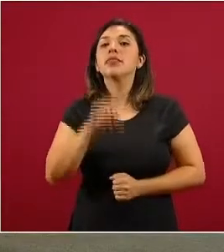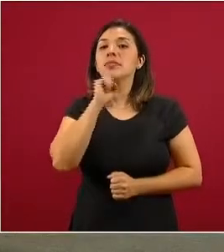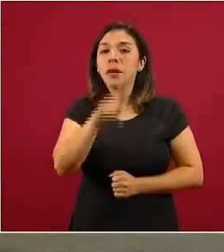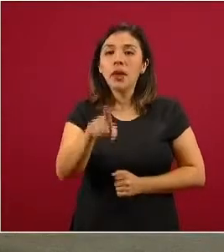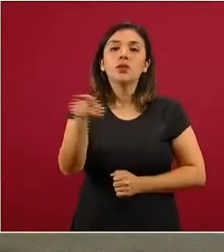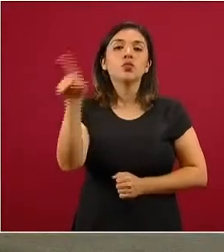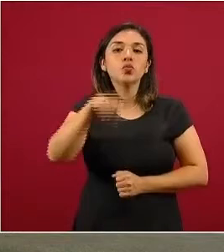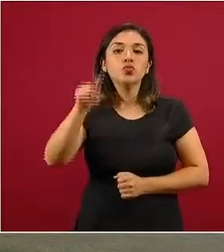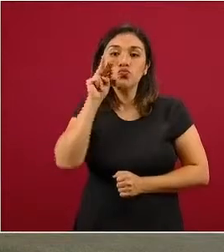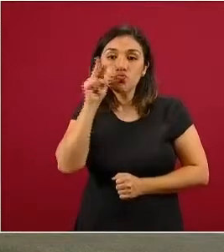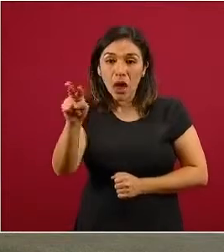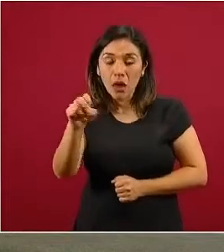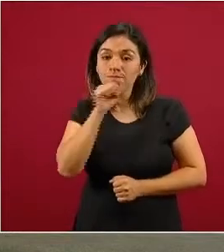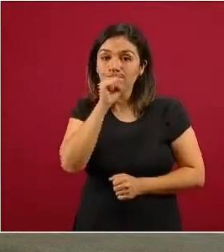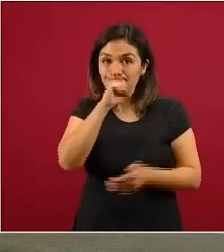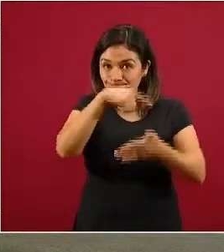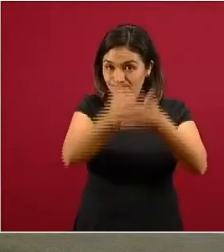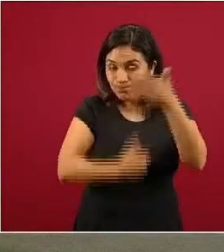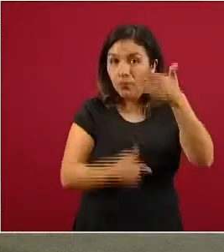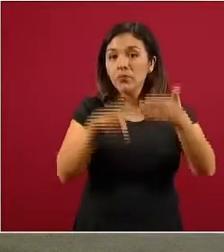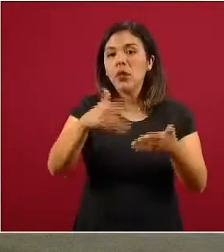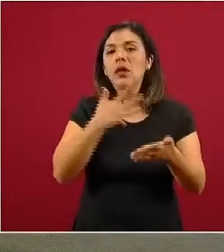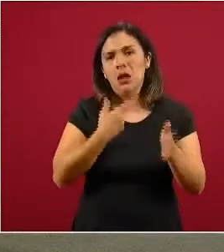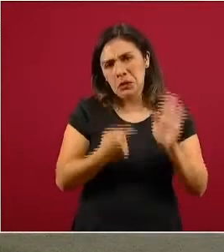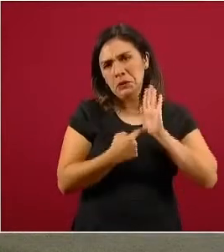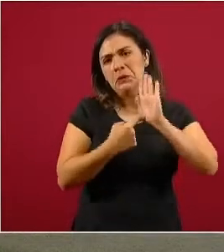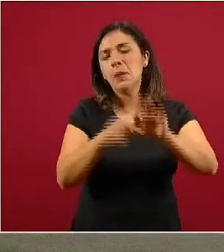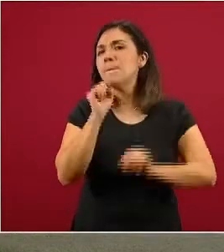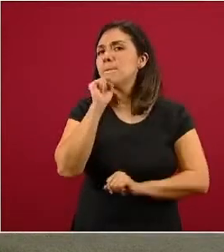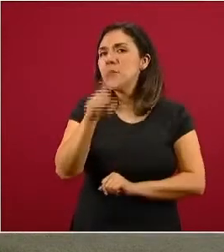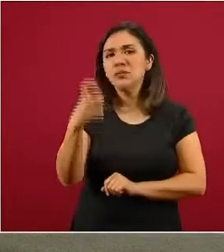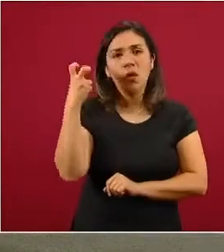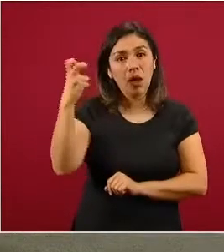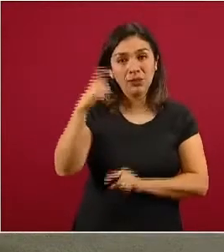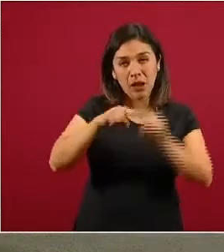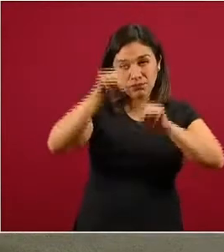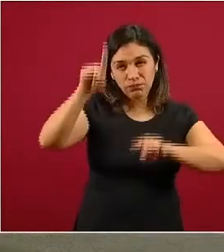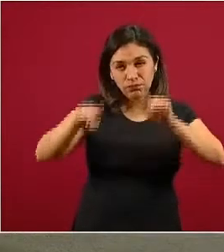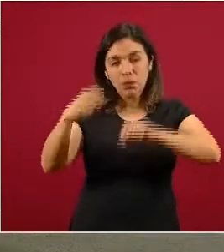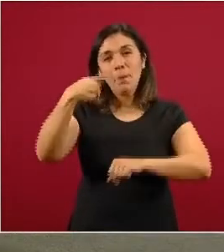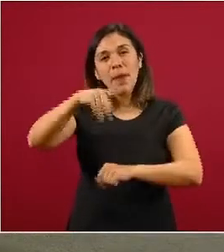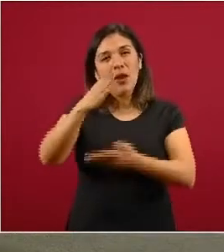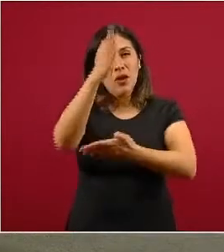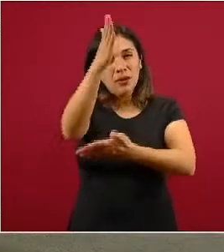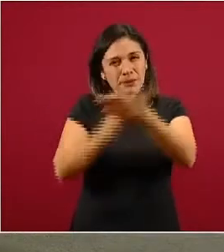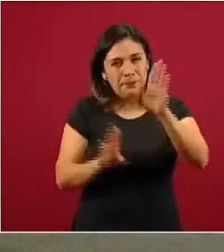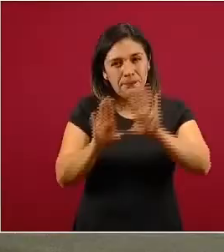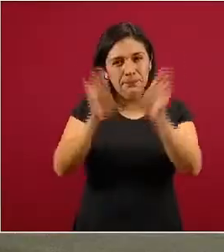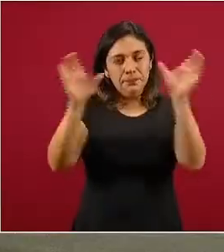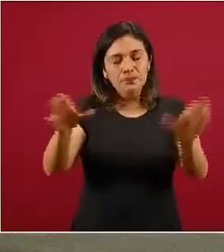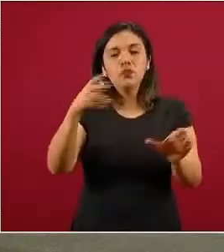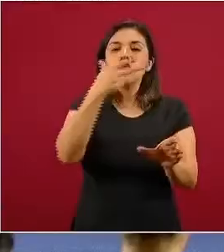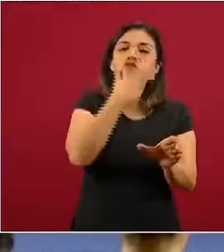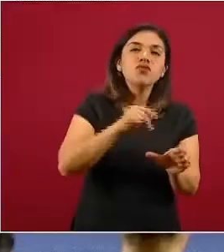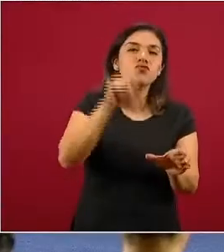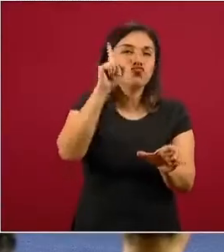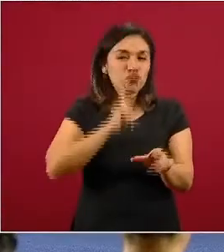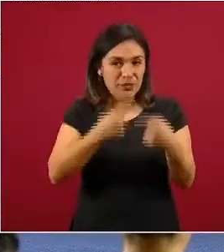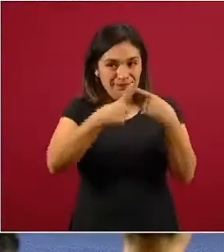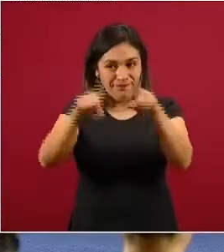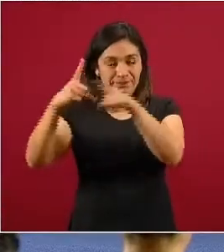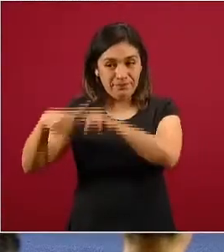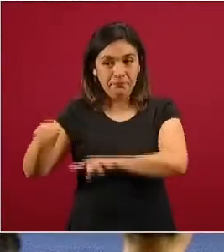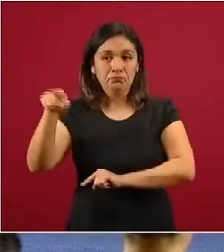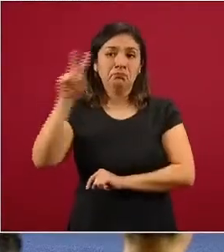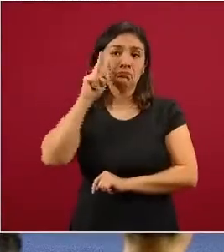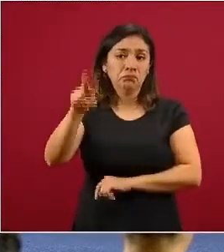lo que esperaríamos hasta el percentil 90, que es nuestro umbral para que a partir de ahí definamos que este es un número de exceso